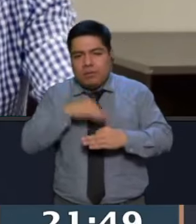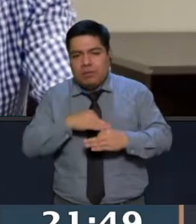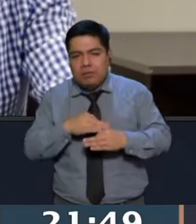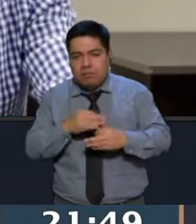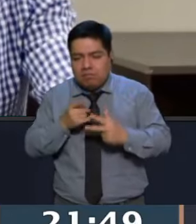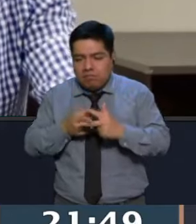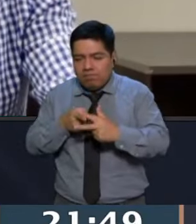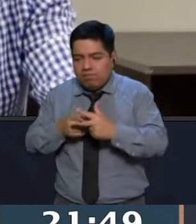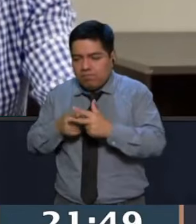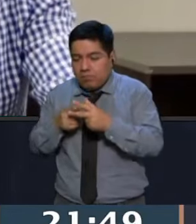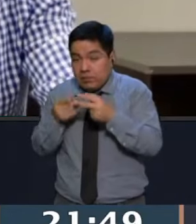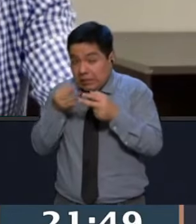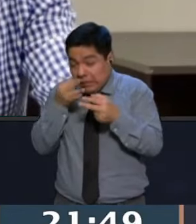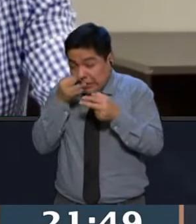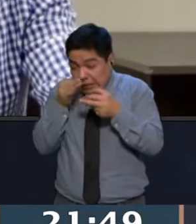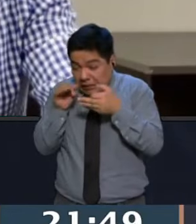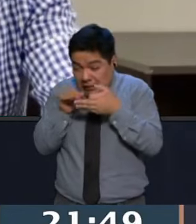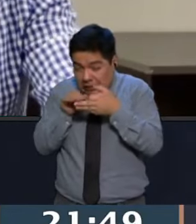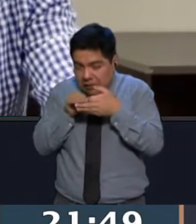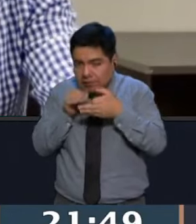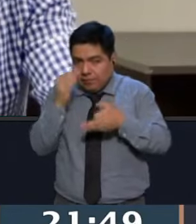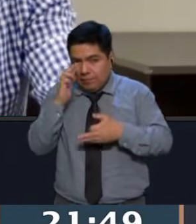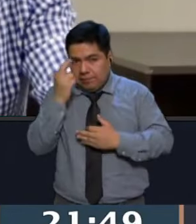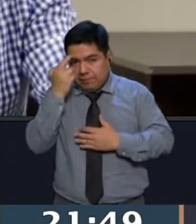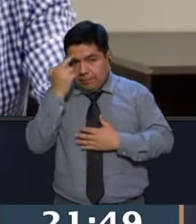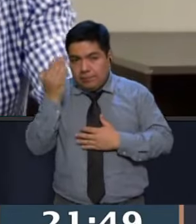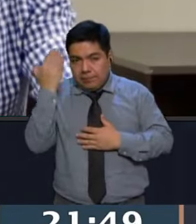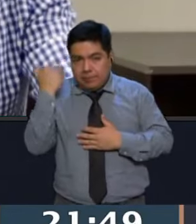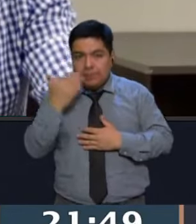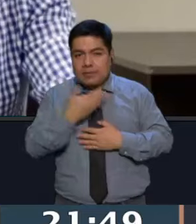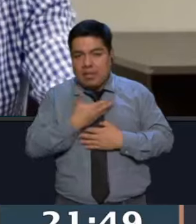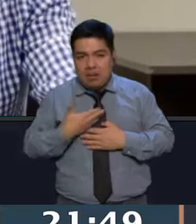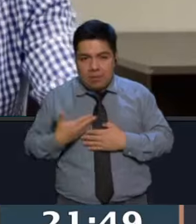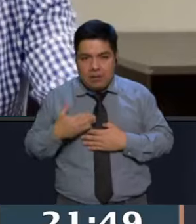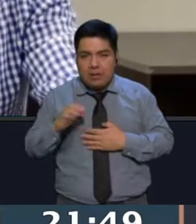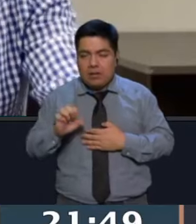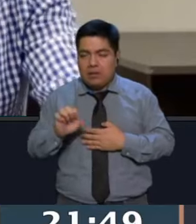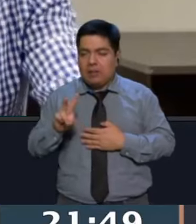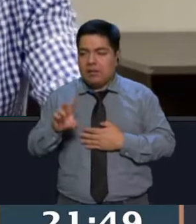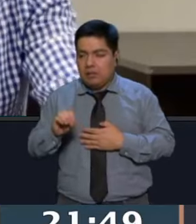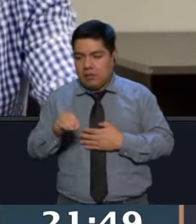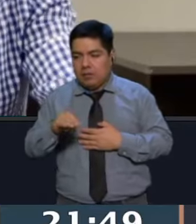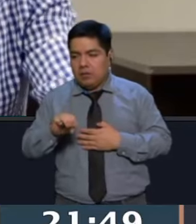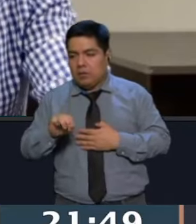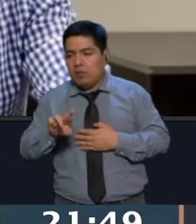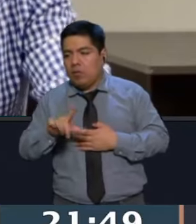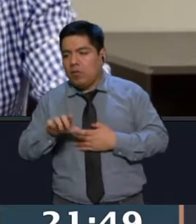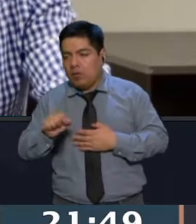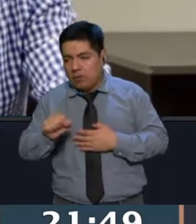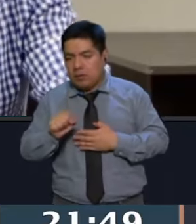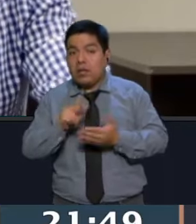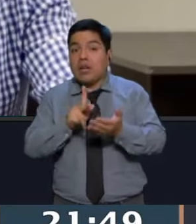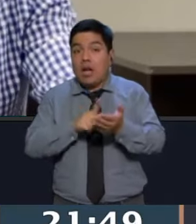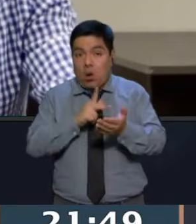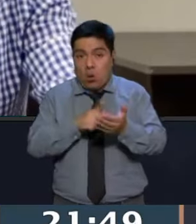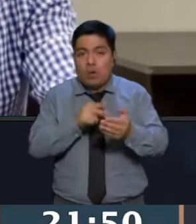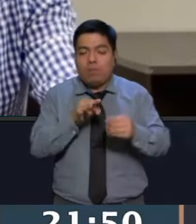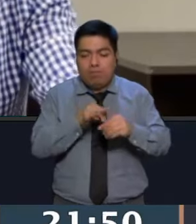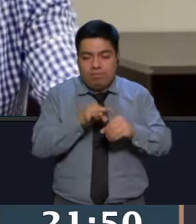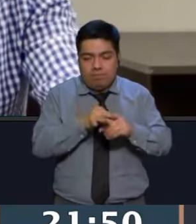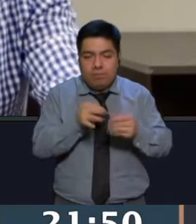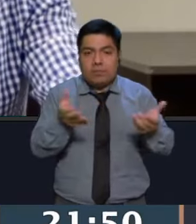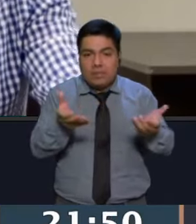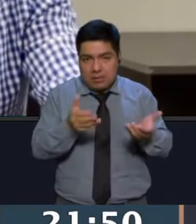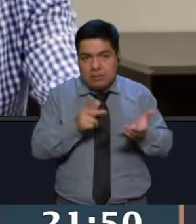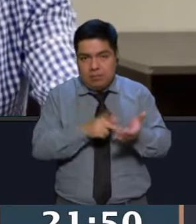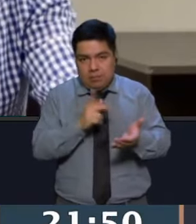elecciones en las que, pues sí, los resultados habían sido muy cerrados y que el propio entonces presidente Evo Morales había llamado a que se realizara